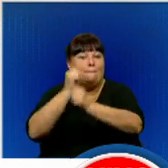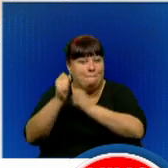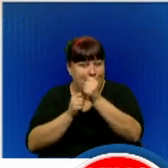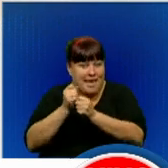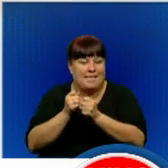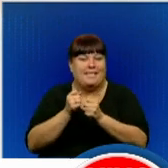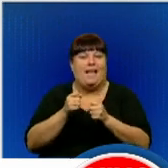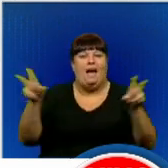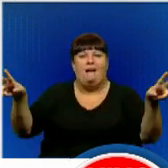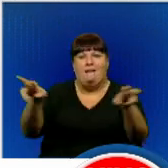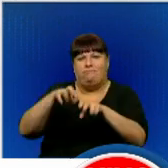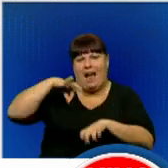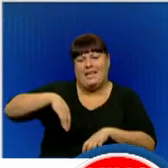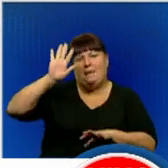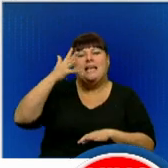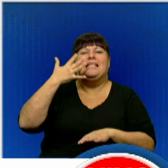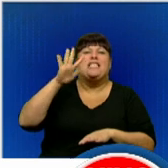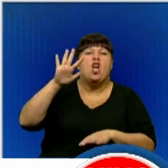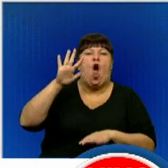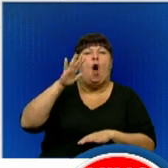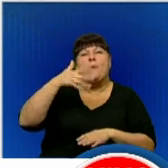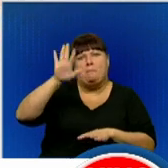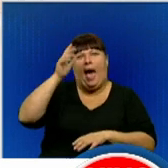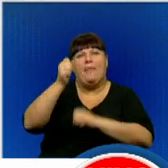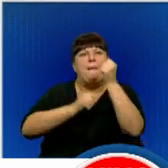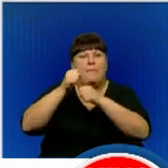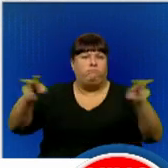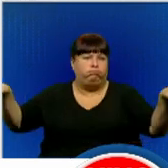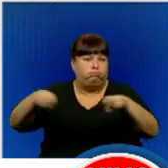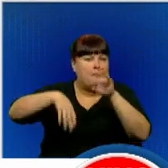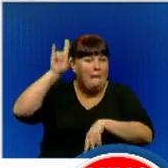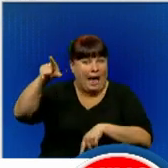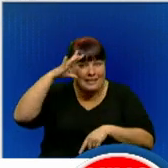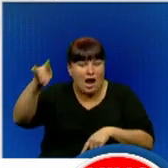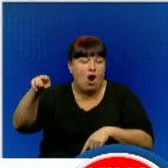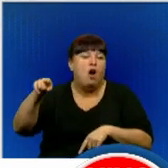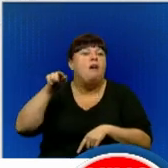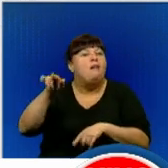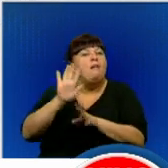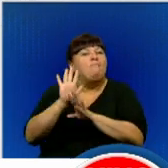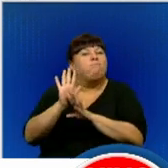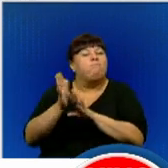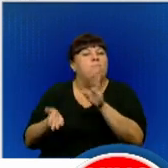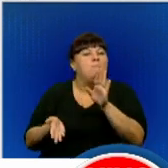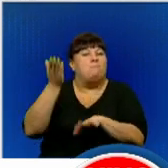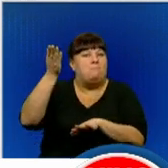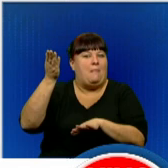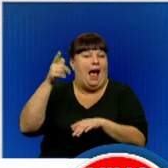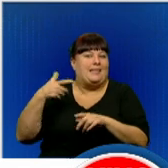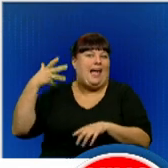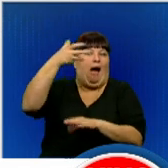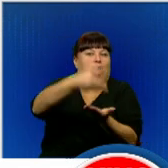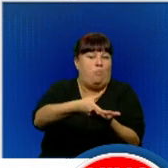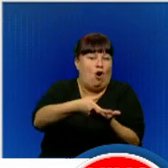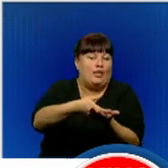tienen mayores ganancias cinco mil y pico de empresas que son las que más ganan estarían aumentando su aporte